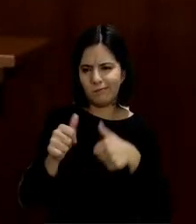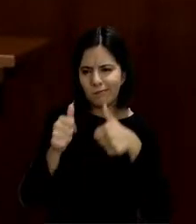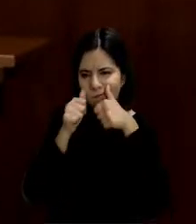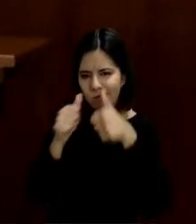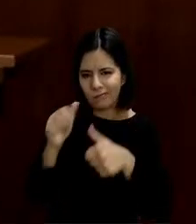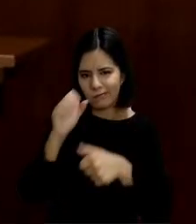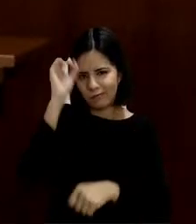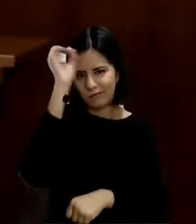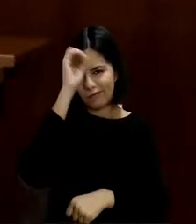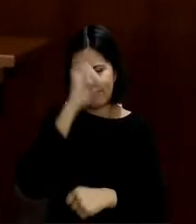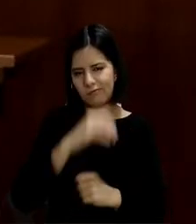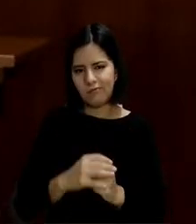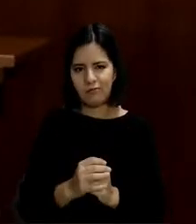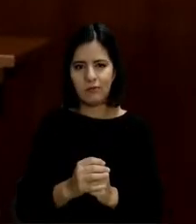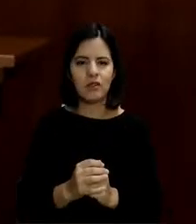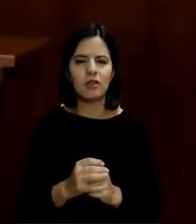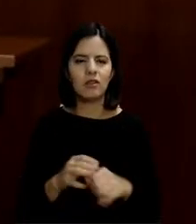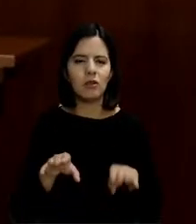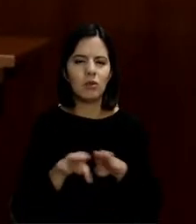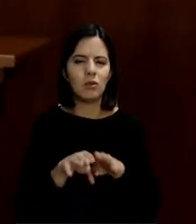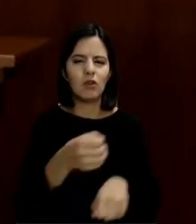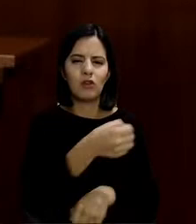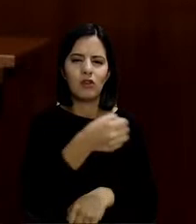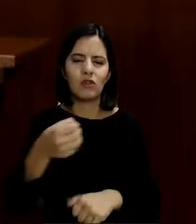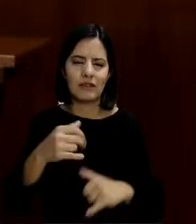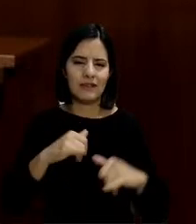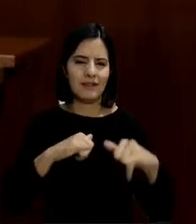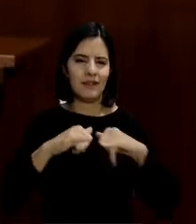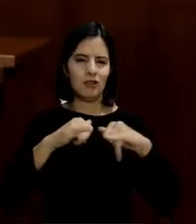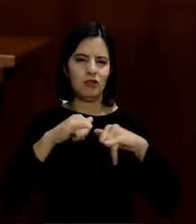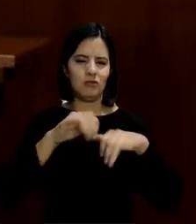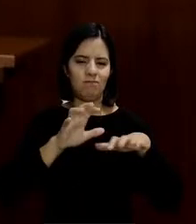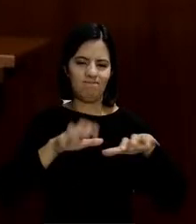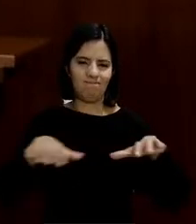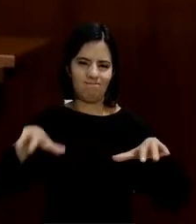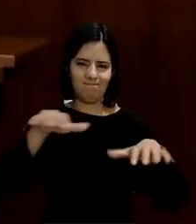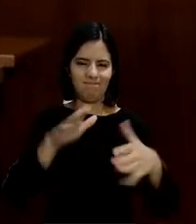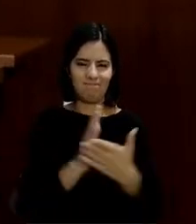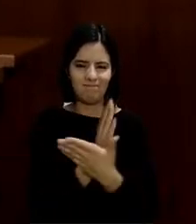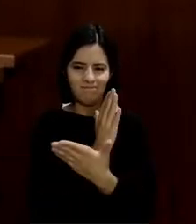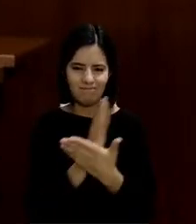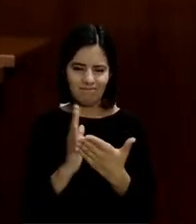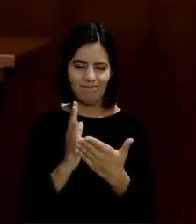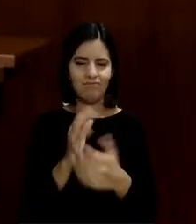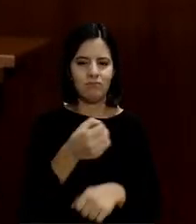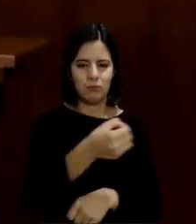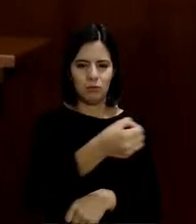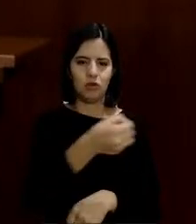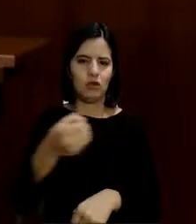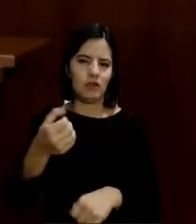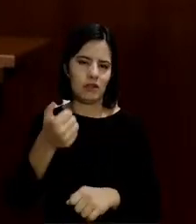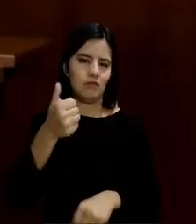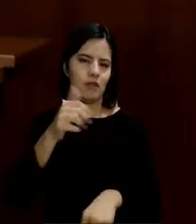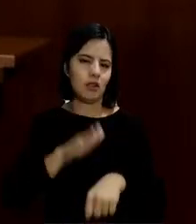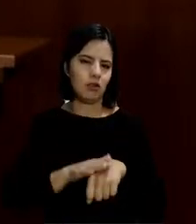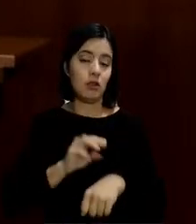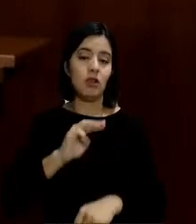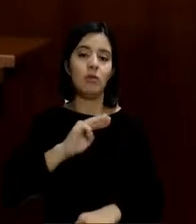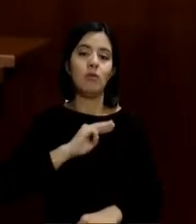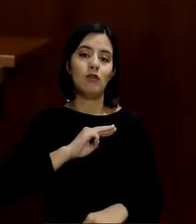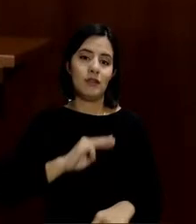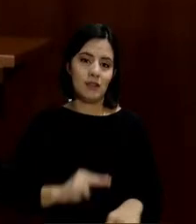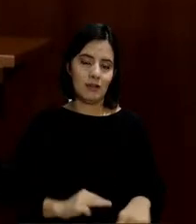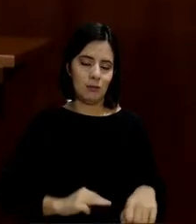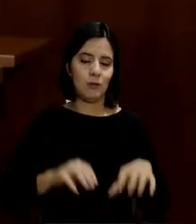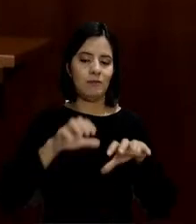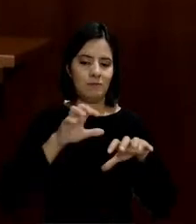base su división territorial, su organización política y administrativa de un municipio libre. De